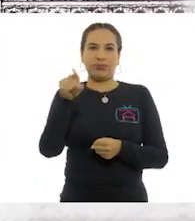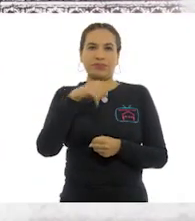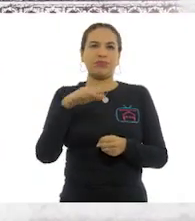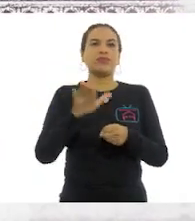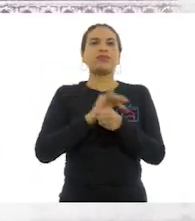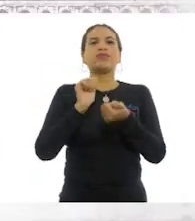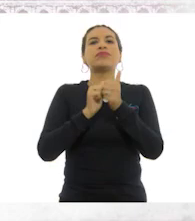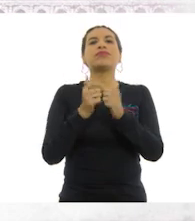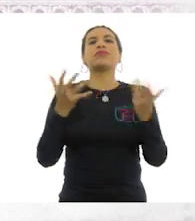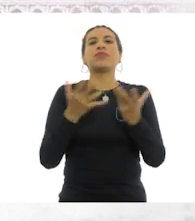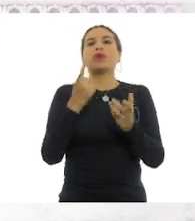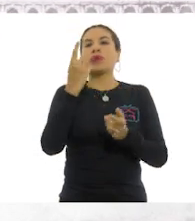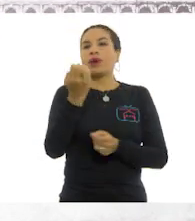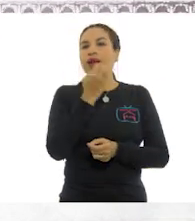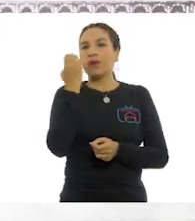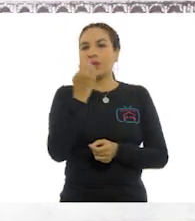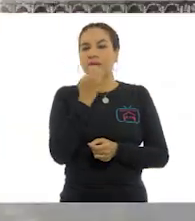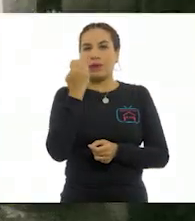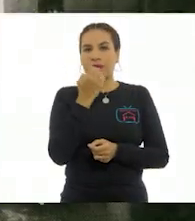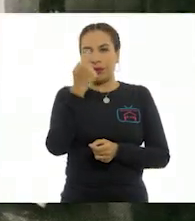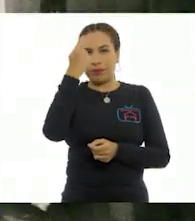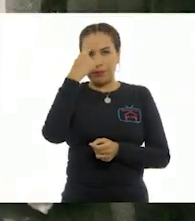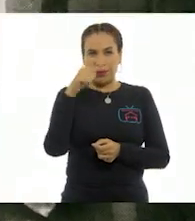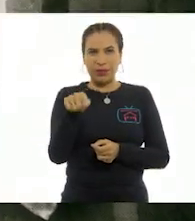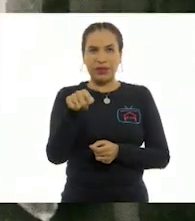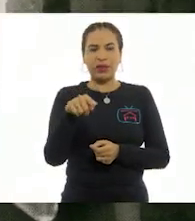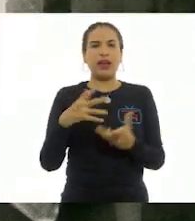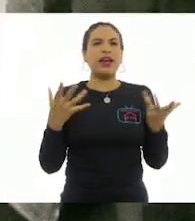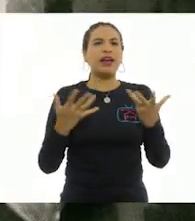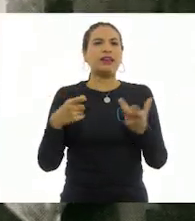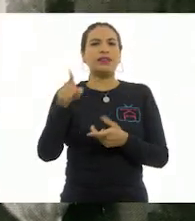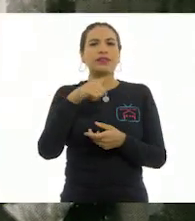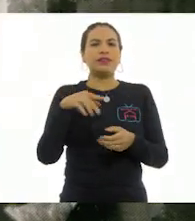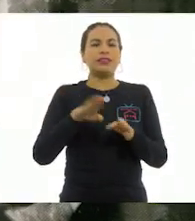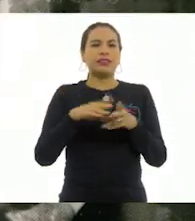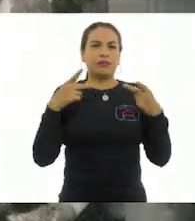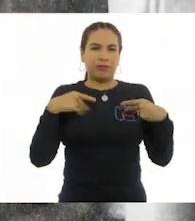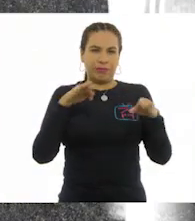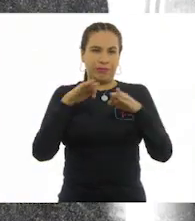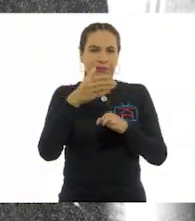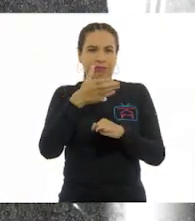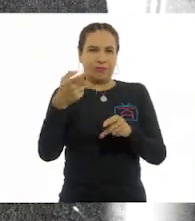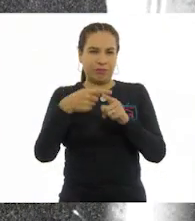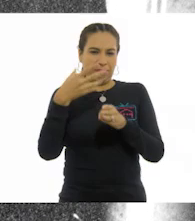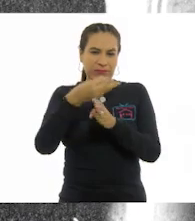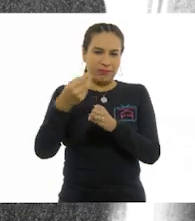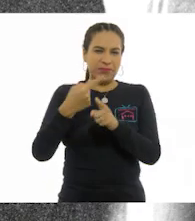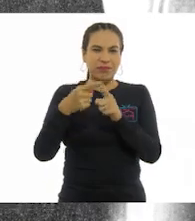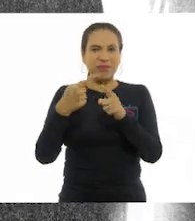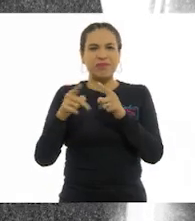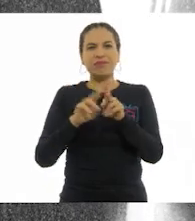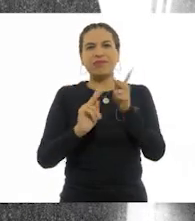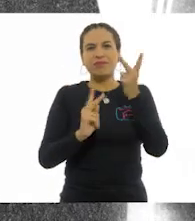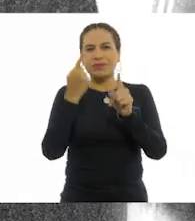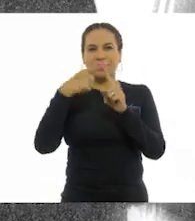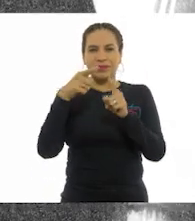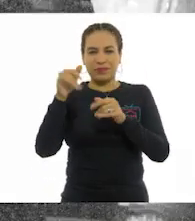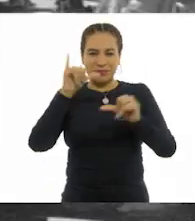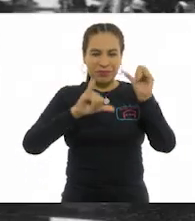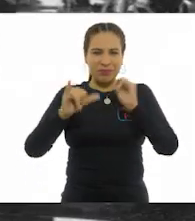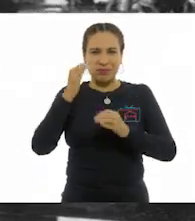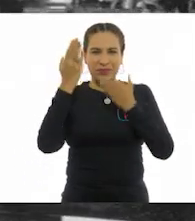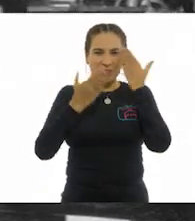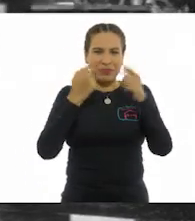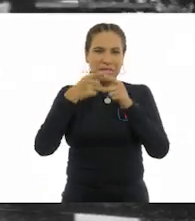visión de crear una escuela para formar agrónomos. Esta escuela funcionó en un par de sedes por